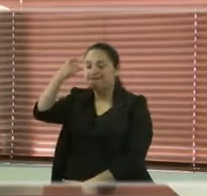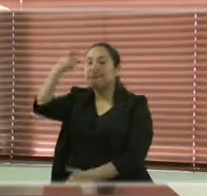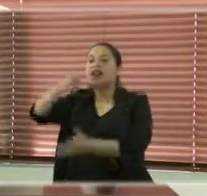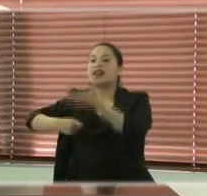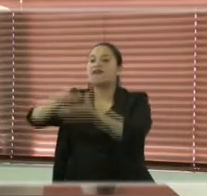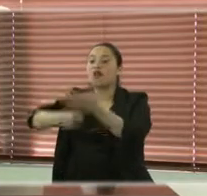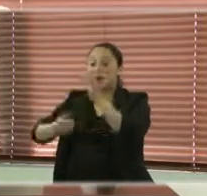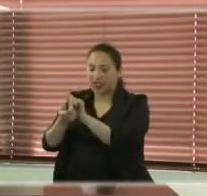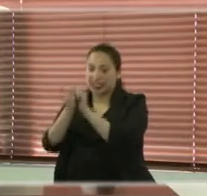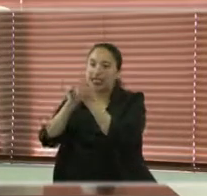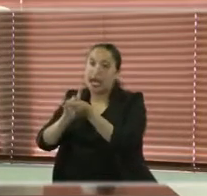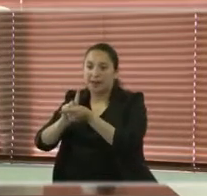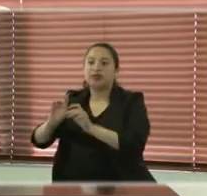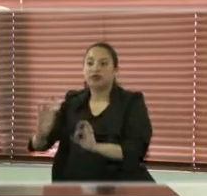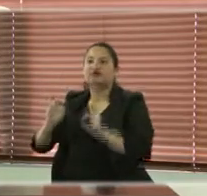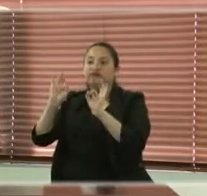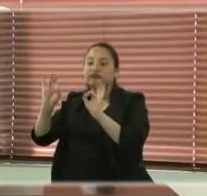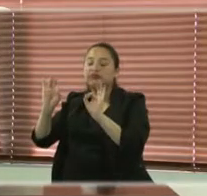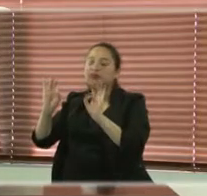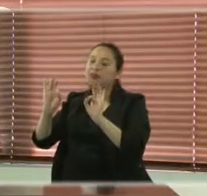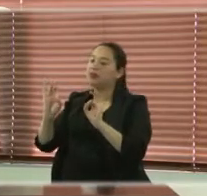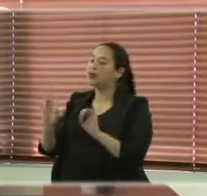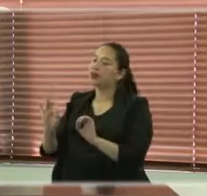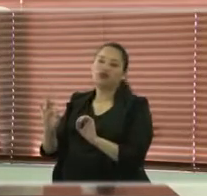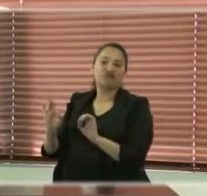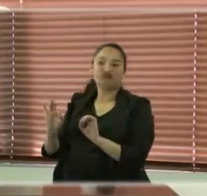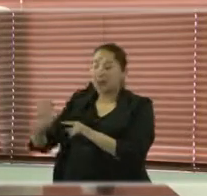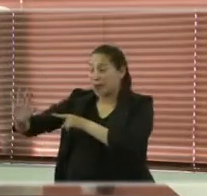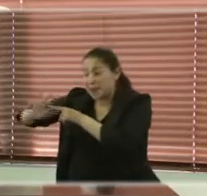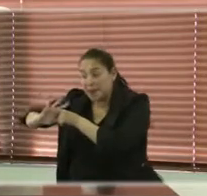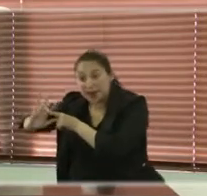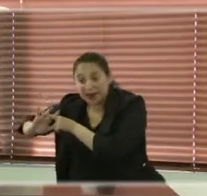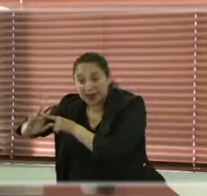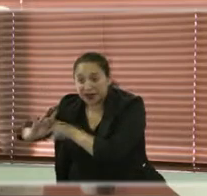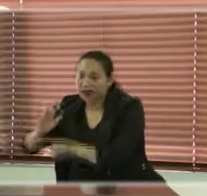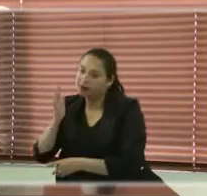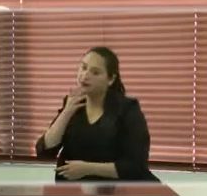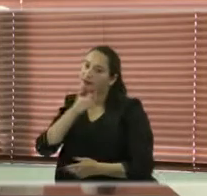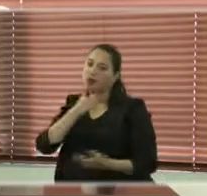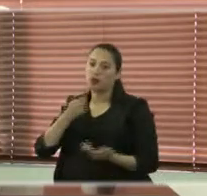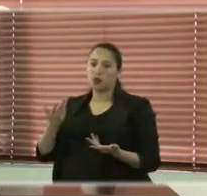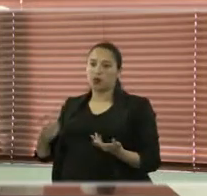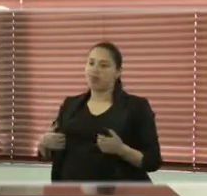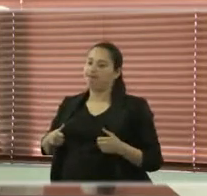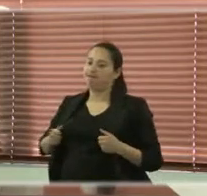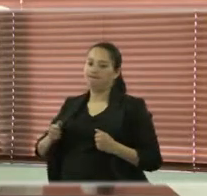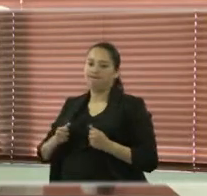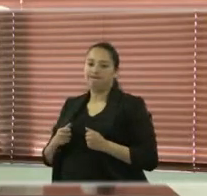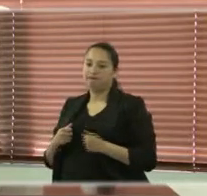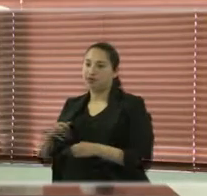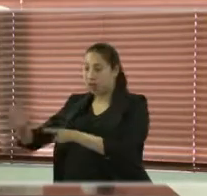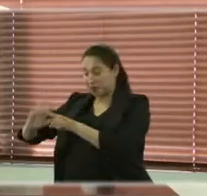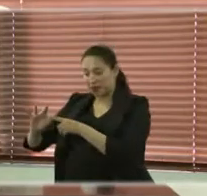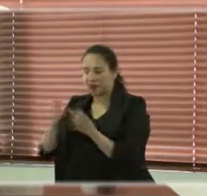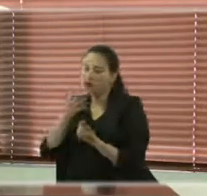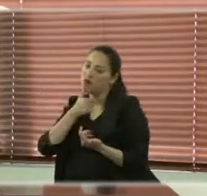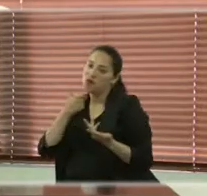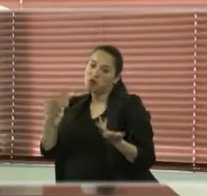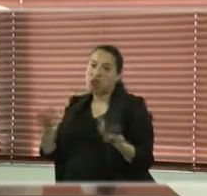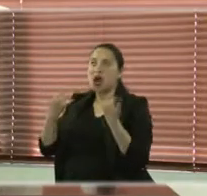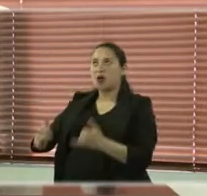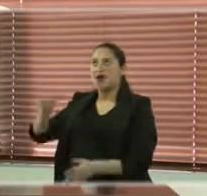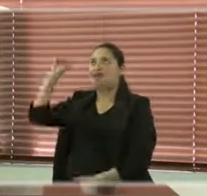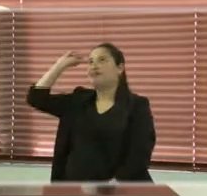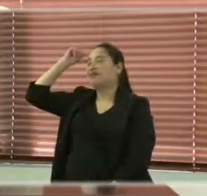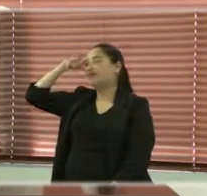hay ciertas limitaciones a la plena capacidad jurídica O sea no No ahorita no viene a mi memoria